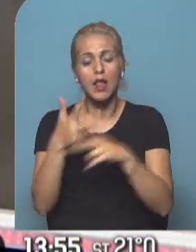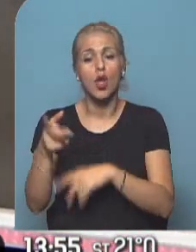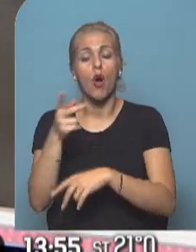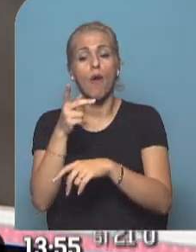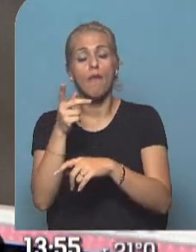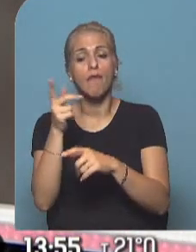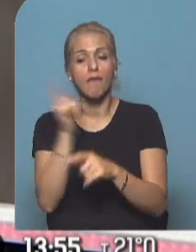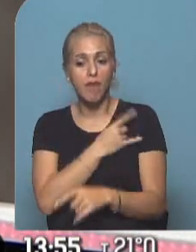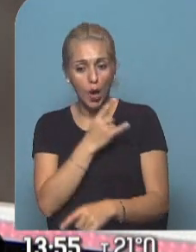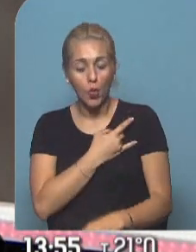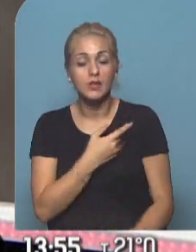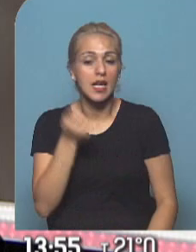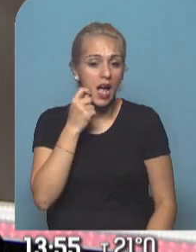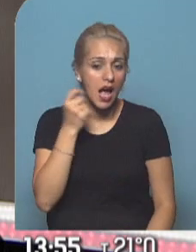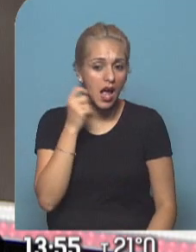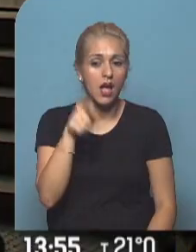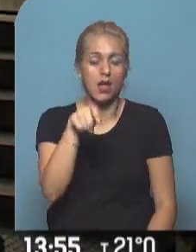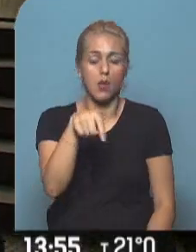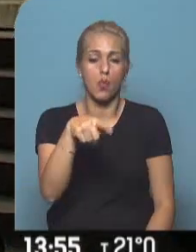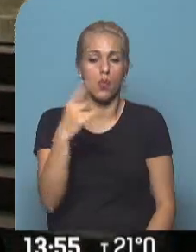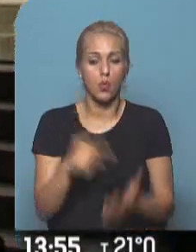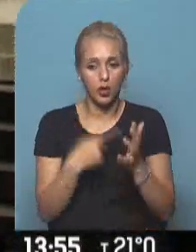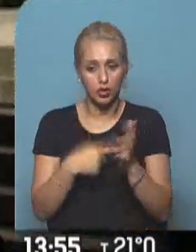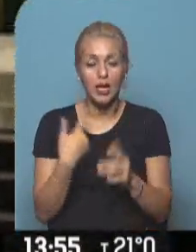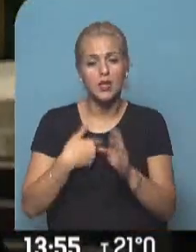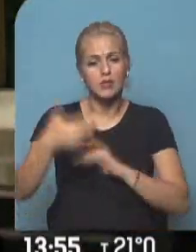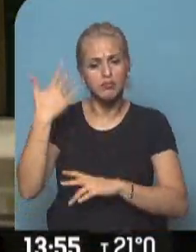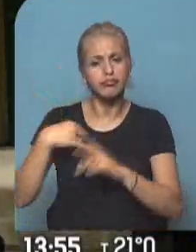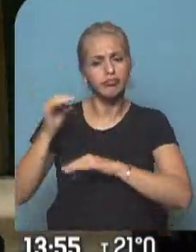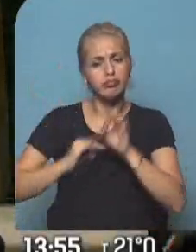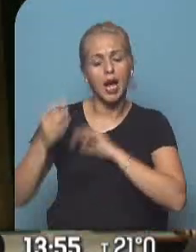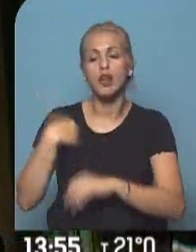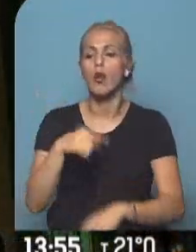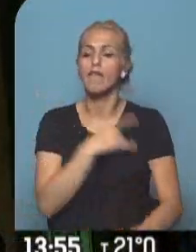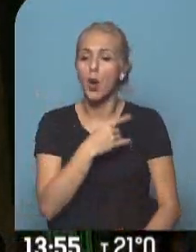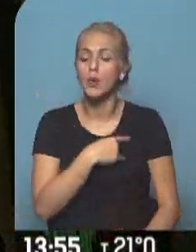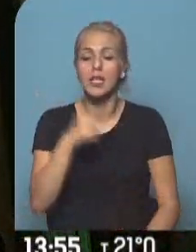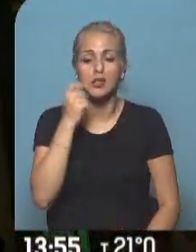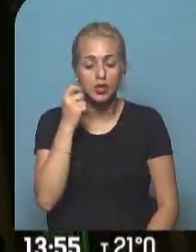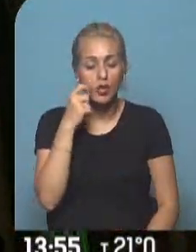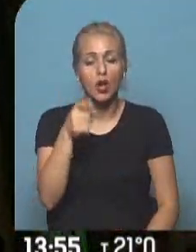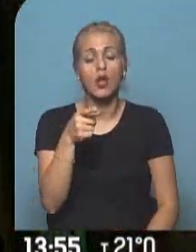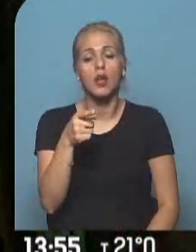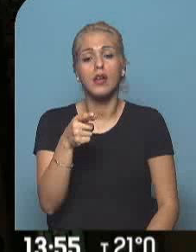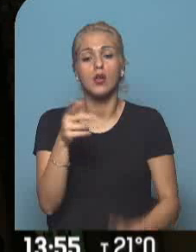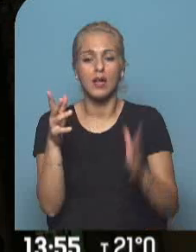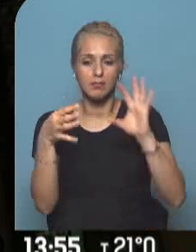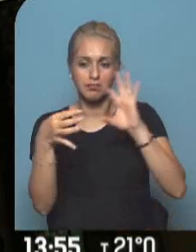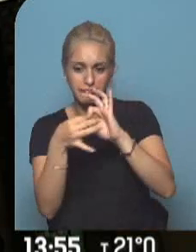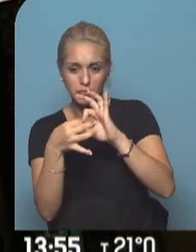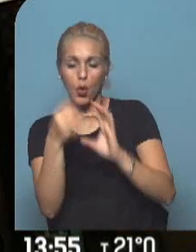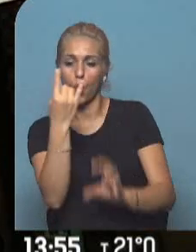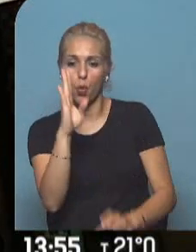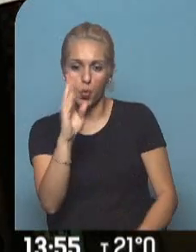de la universidad de buenos aires desde hace algunos años la facultad de odontología dependiente de la uba se convirtió